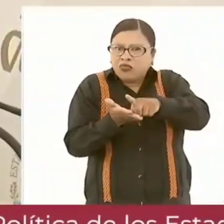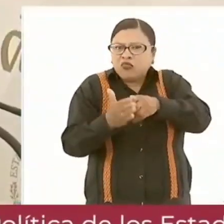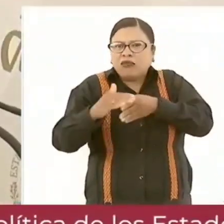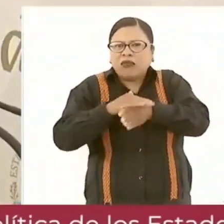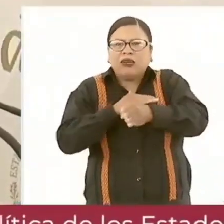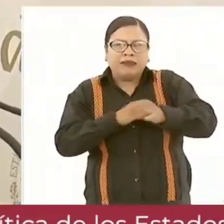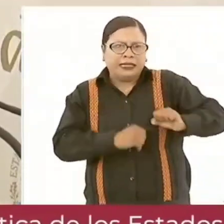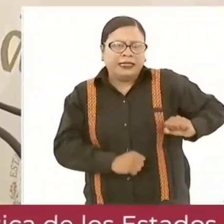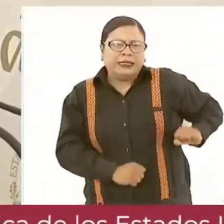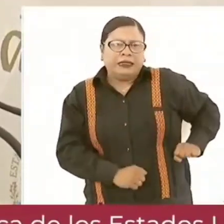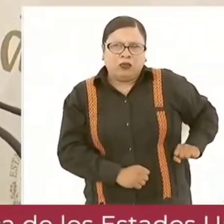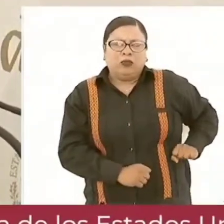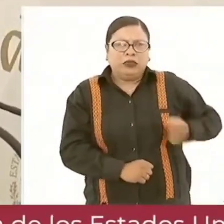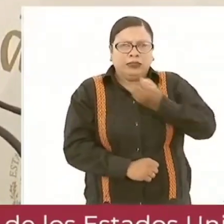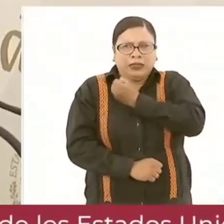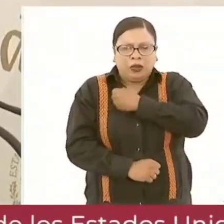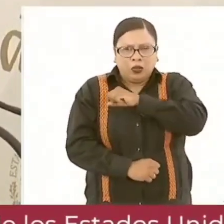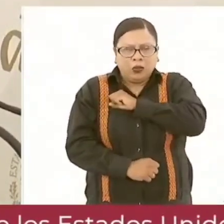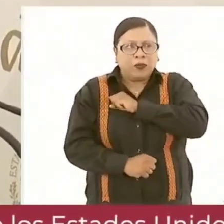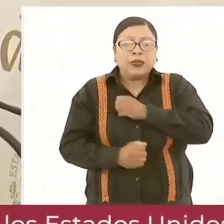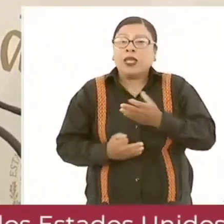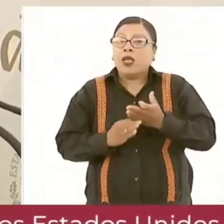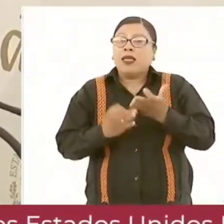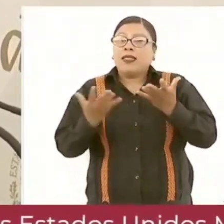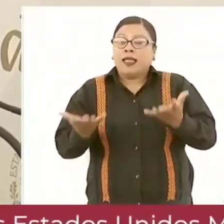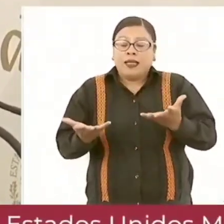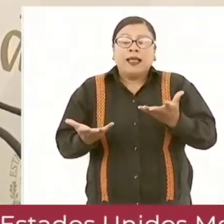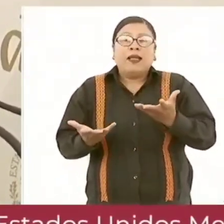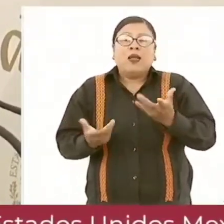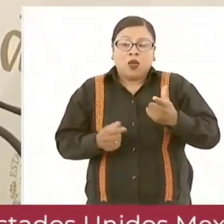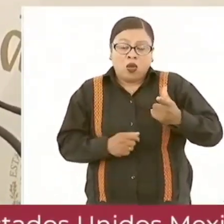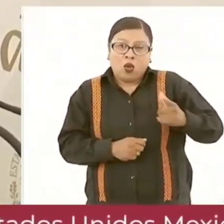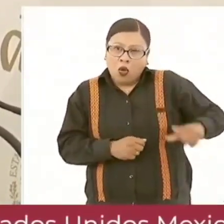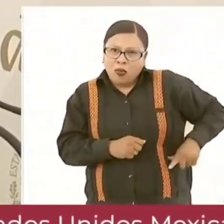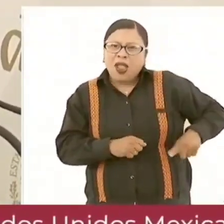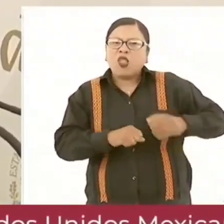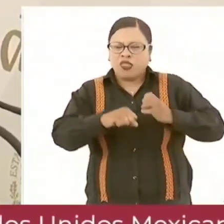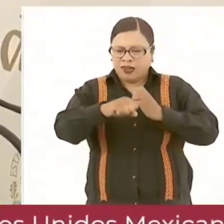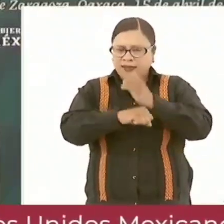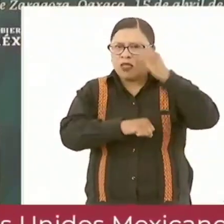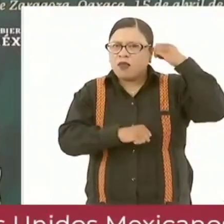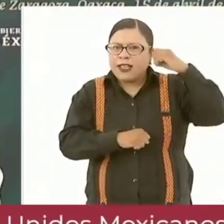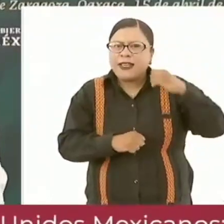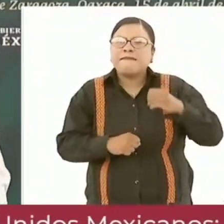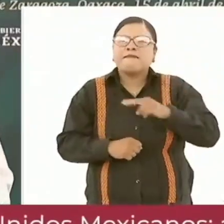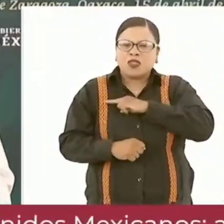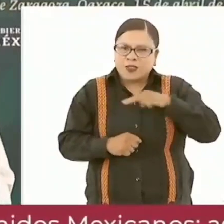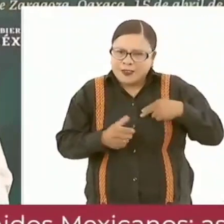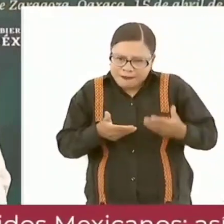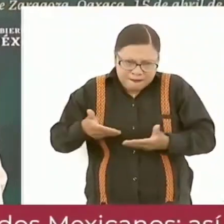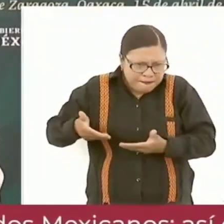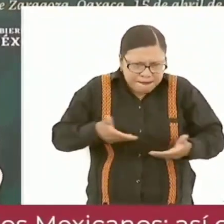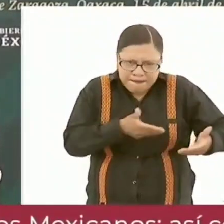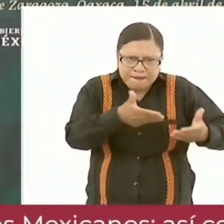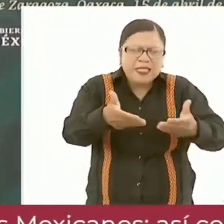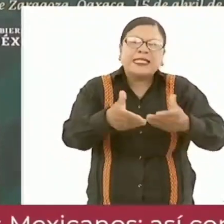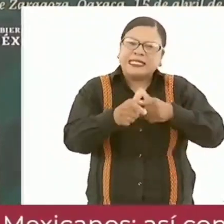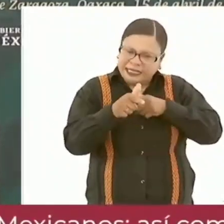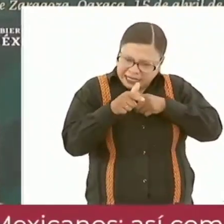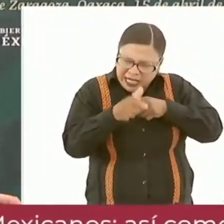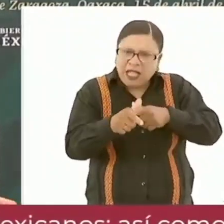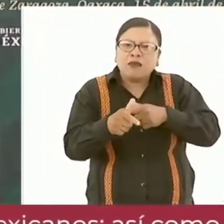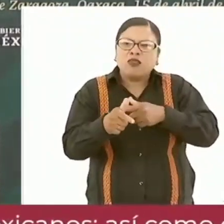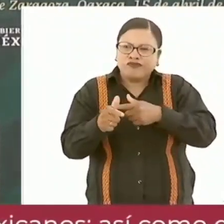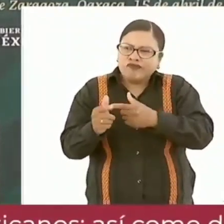salud. Hoy, desde el gobierno del estado, caminamos la ruta que usted nos ha enseñado,